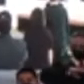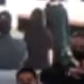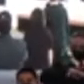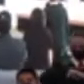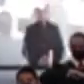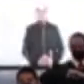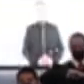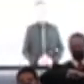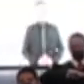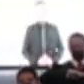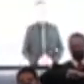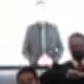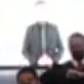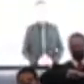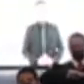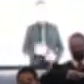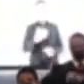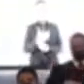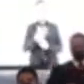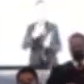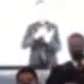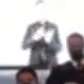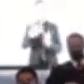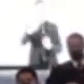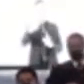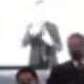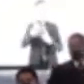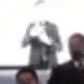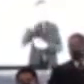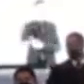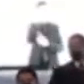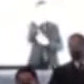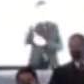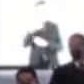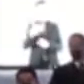Despidamos a nuestro lugaro patrio con los honores de ordenanza.